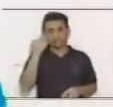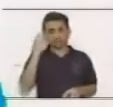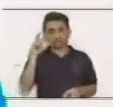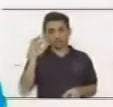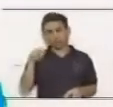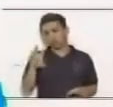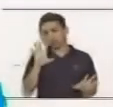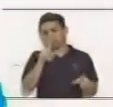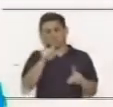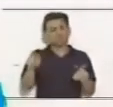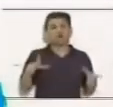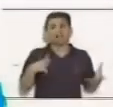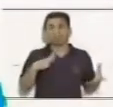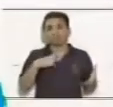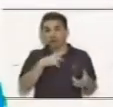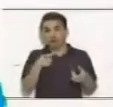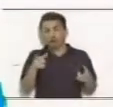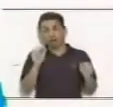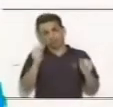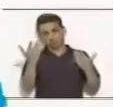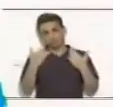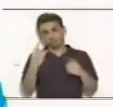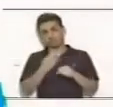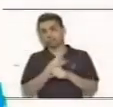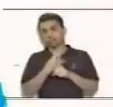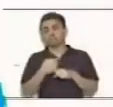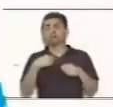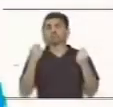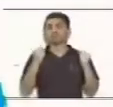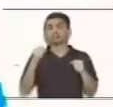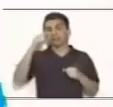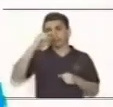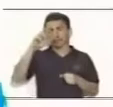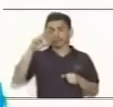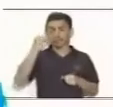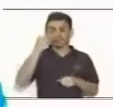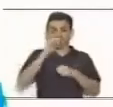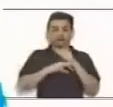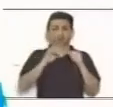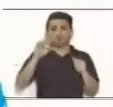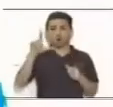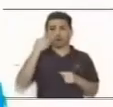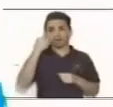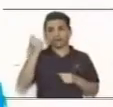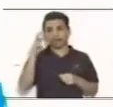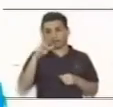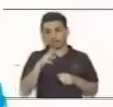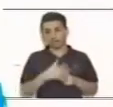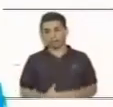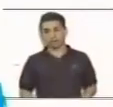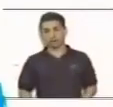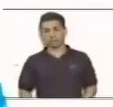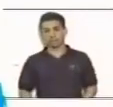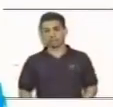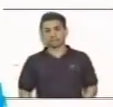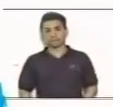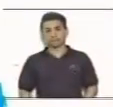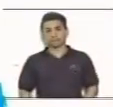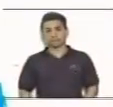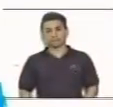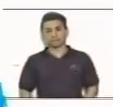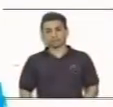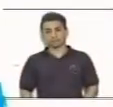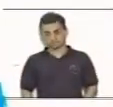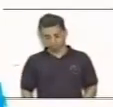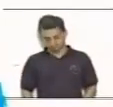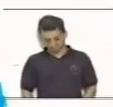mano, ¿sí? Porque vamos a hacer un trifoliar. Todos sabemos que es un trifoliar. Alguien que no sepa, que me